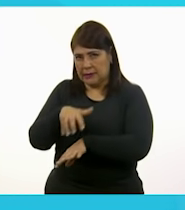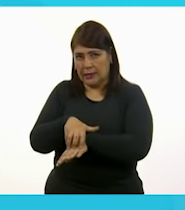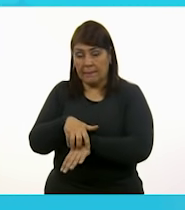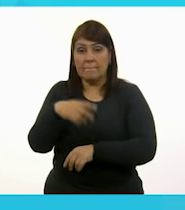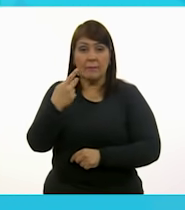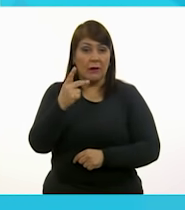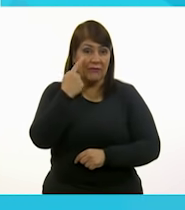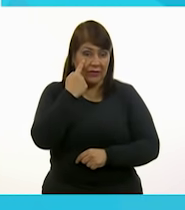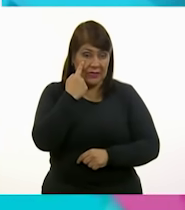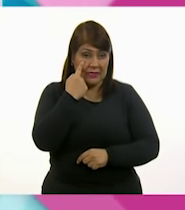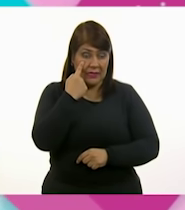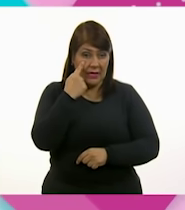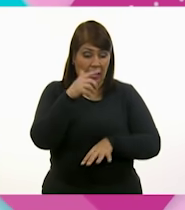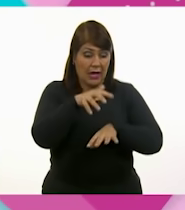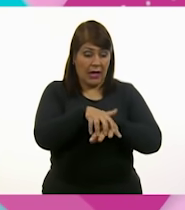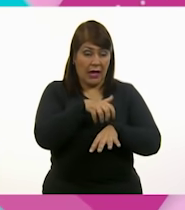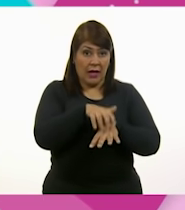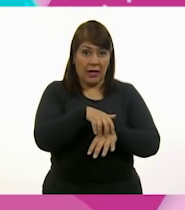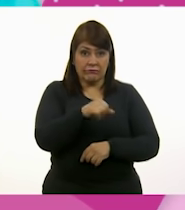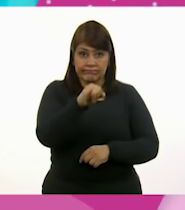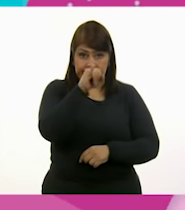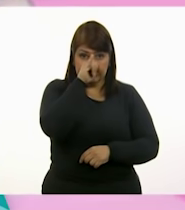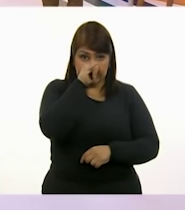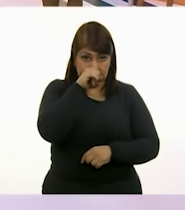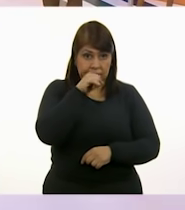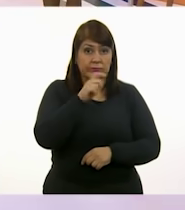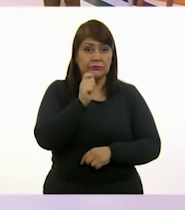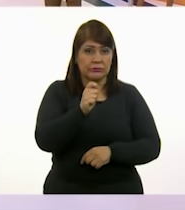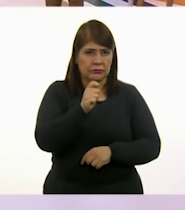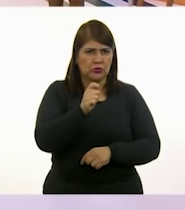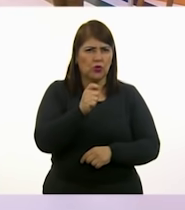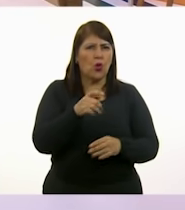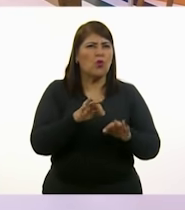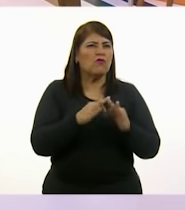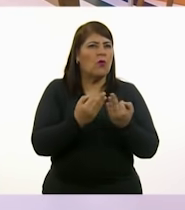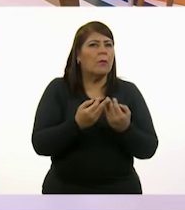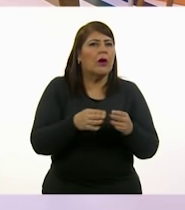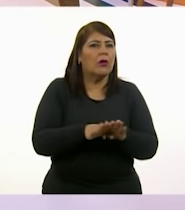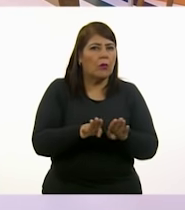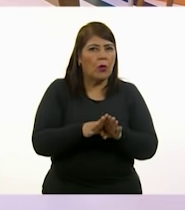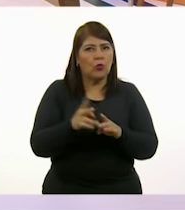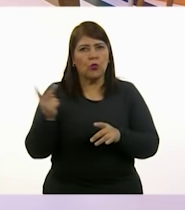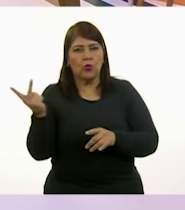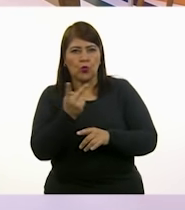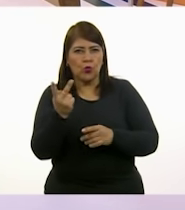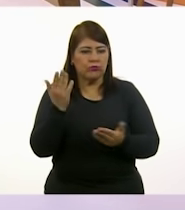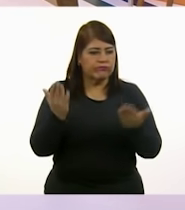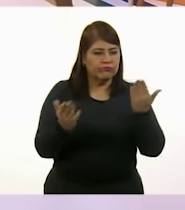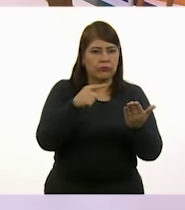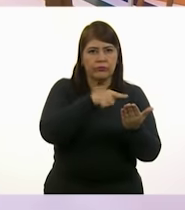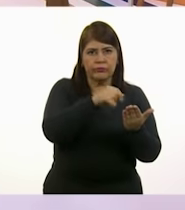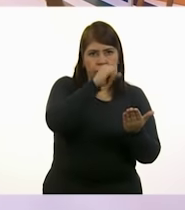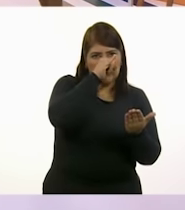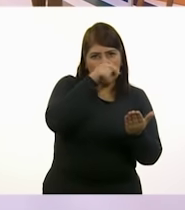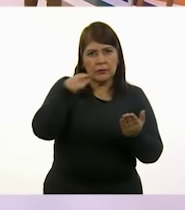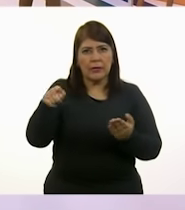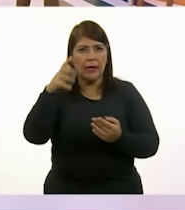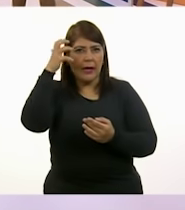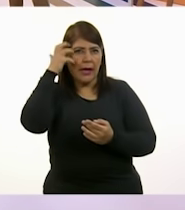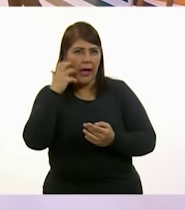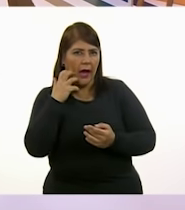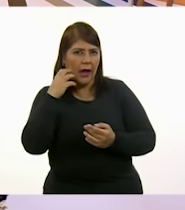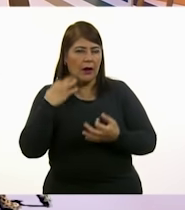las patas del rinoceronte y observa las patas del leopardo A ver, vamos a ver